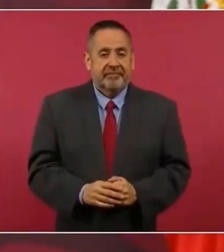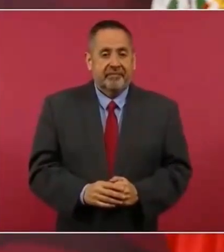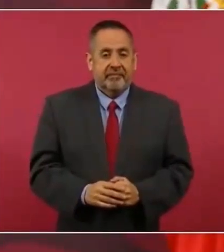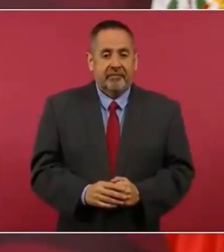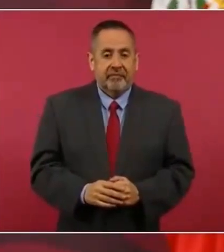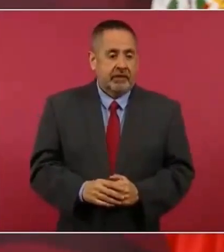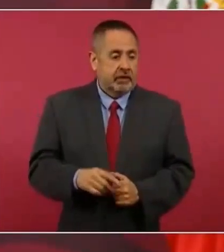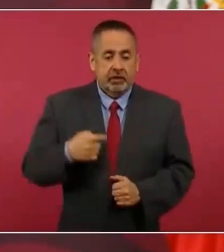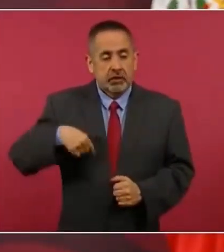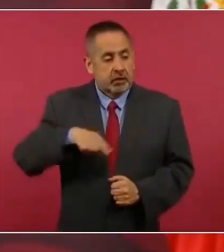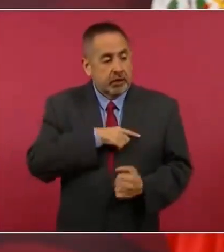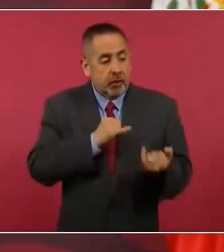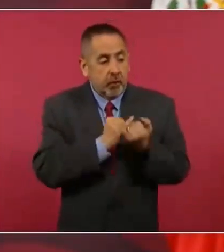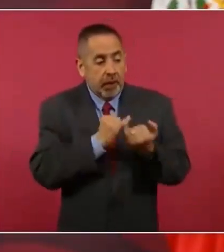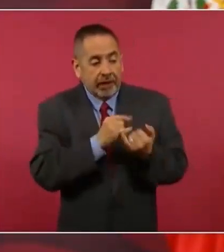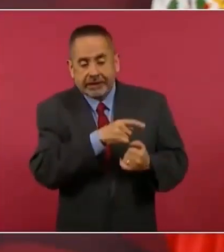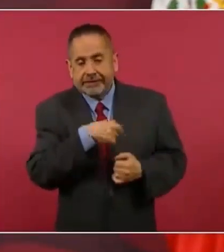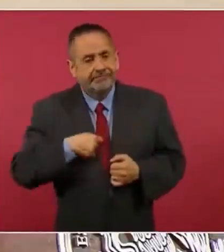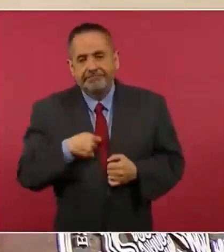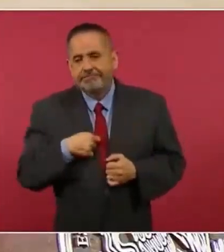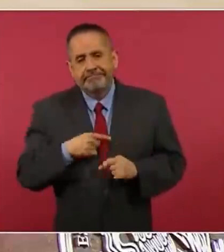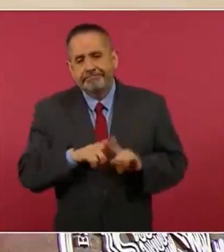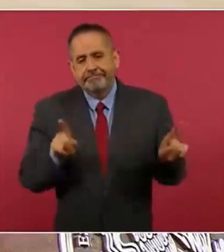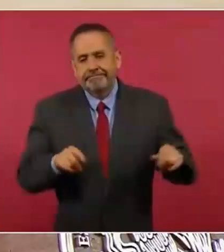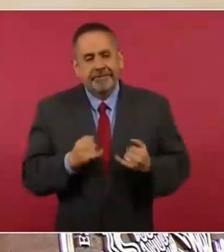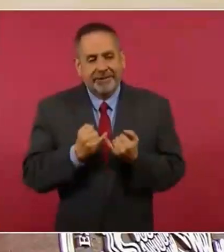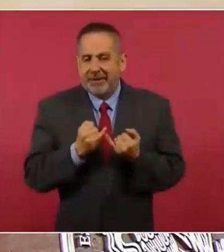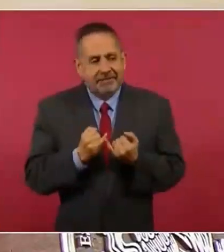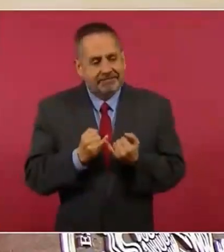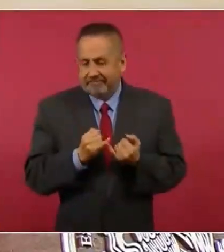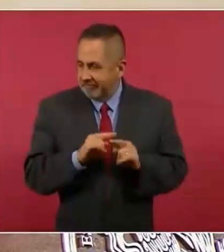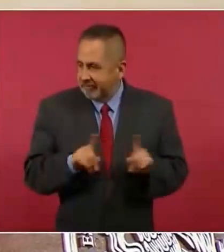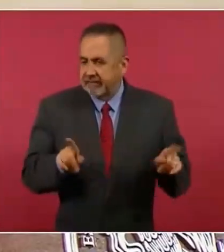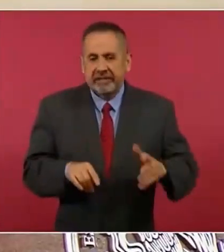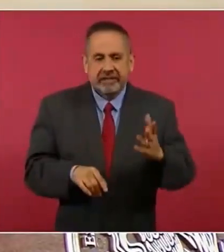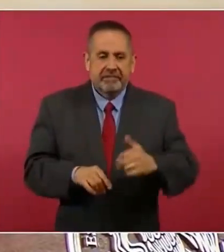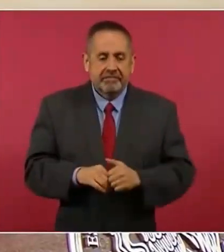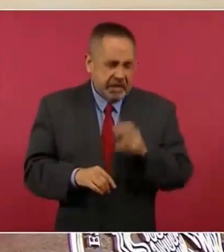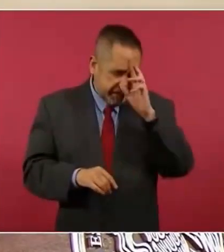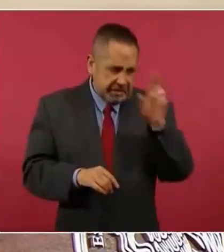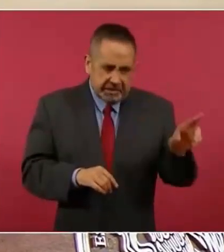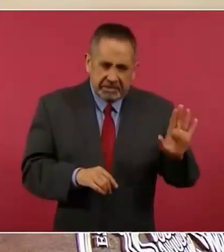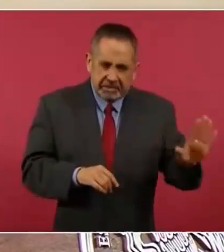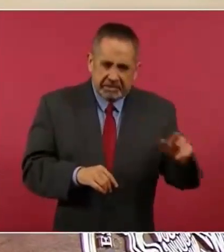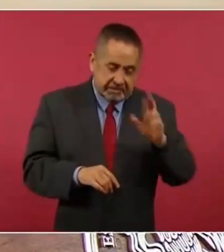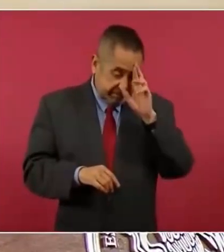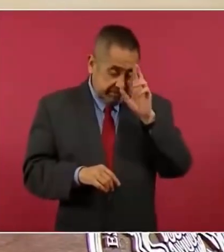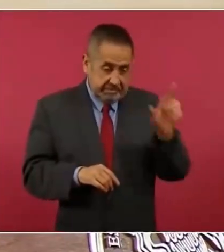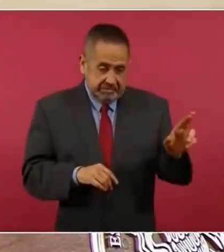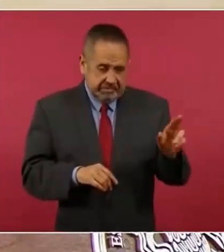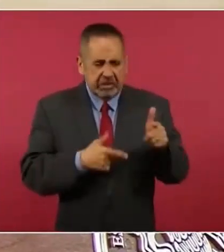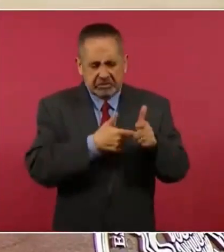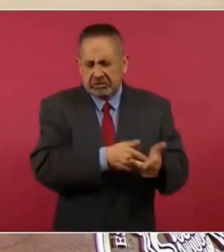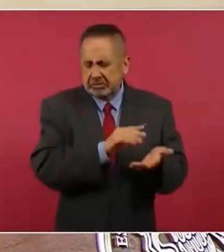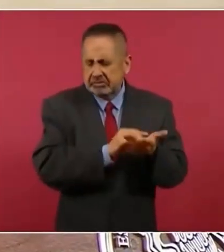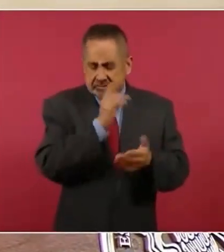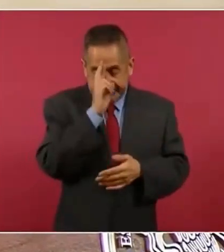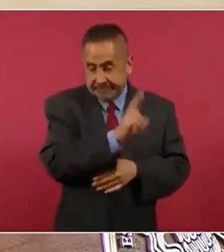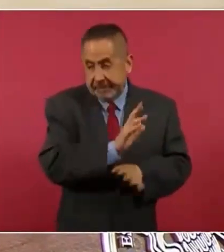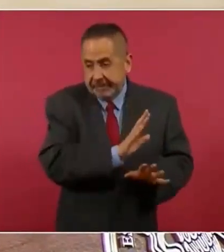no somos iguales. Los respetamos mucho. Los respetamos y los vamos a seguir